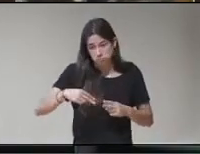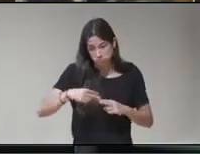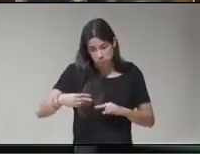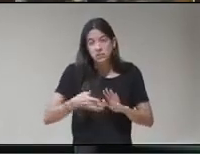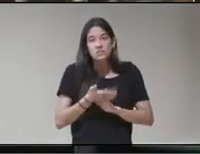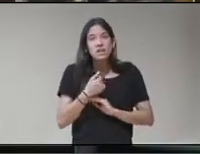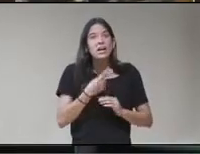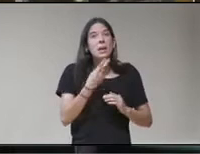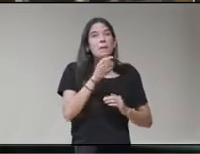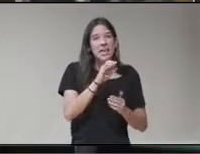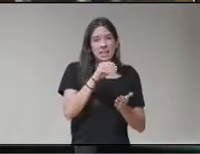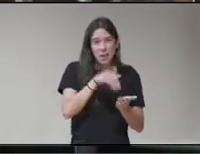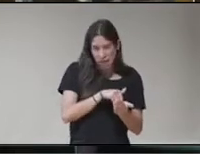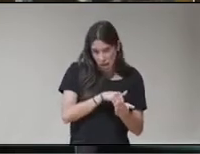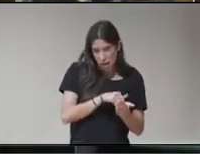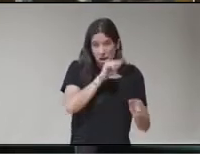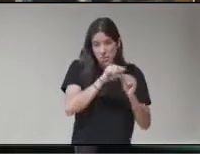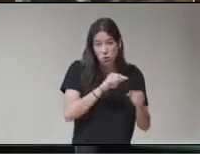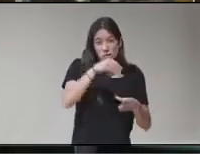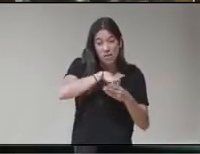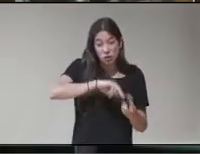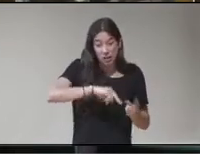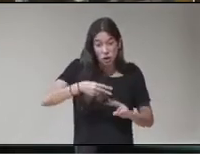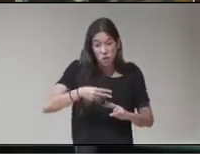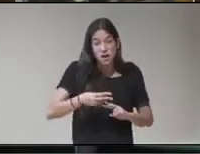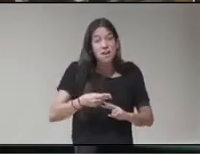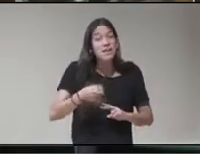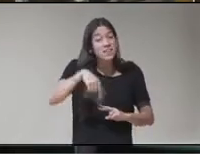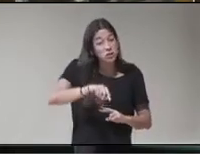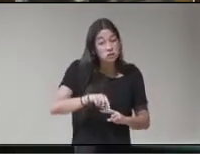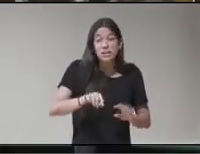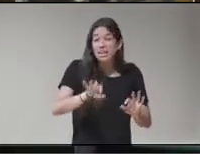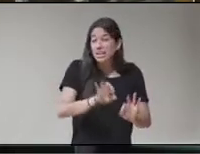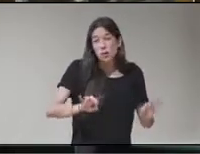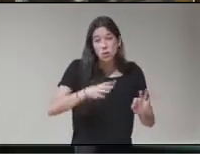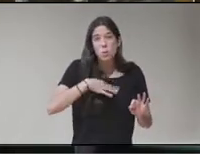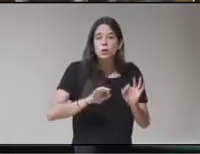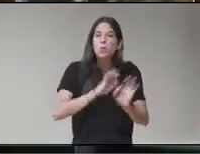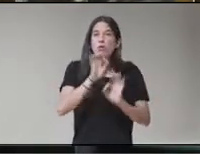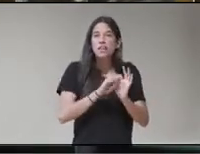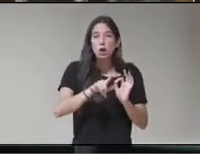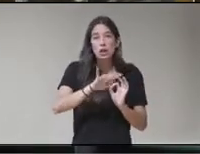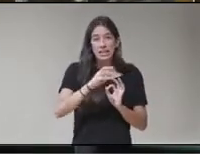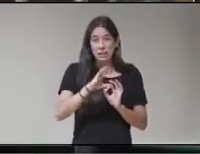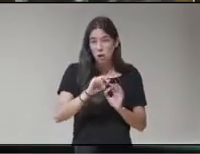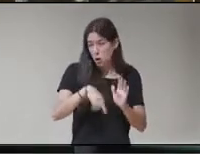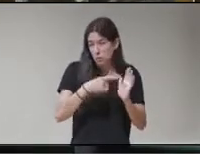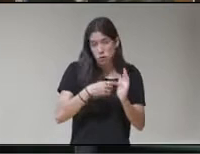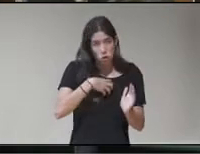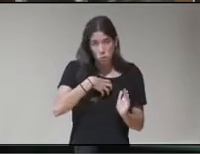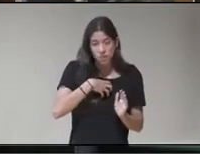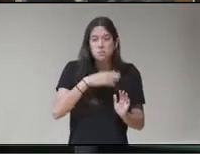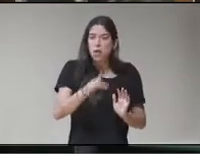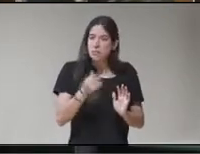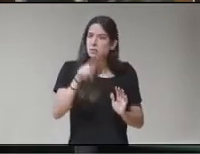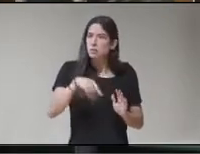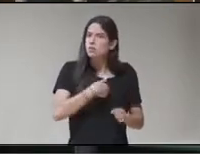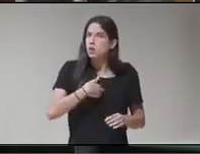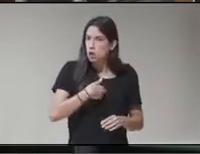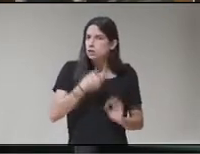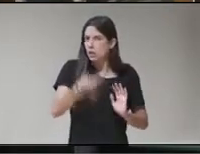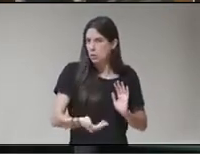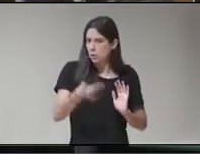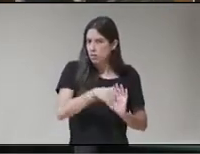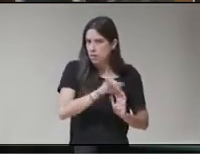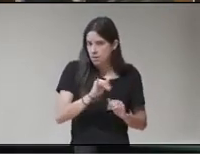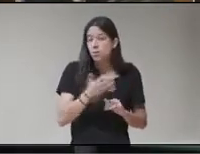genoma, ninguno de los cuales ya es capaz de llevar a cabo un ciclo líctico completo y que ejercen funciones extraordinariamente importantes. Por